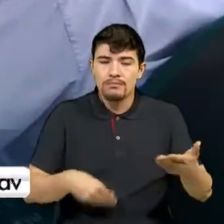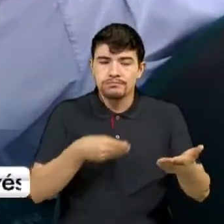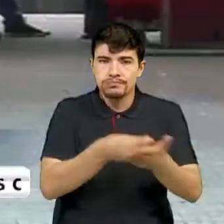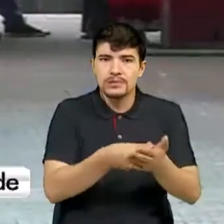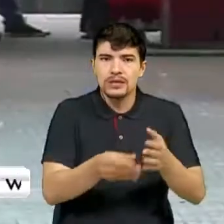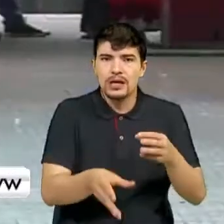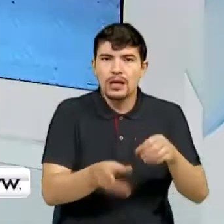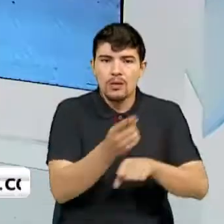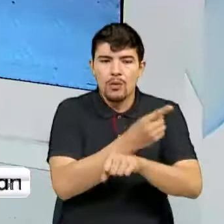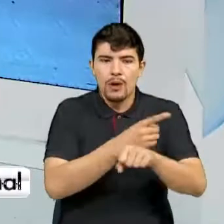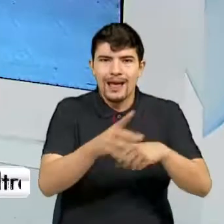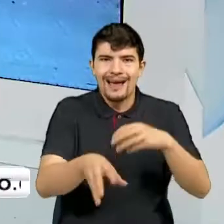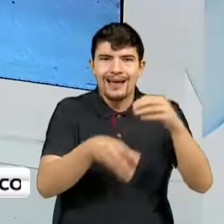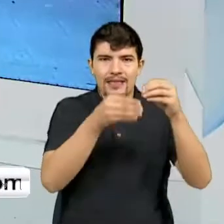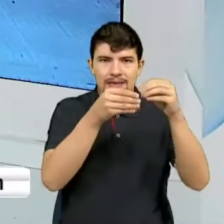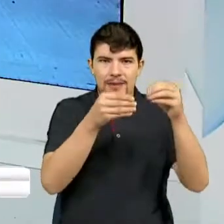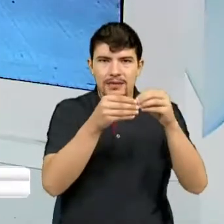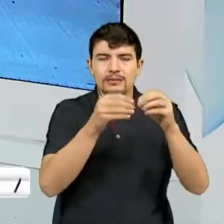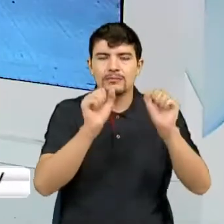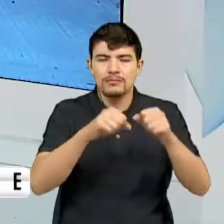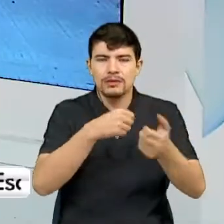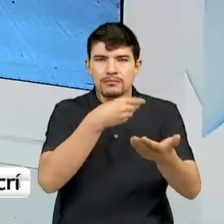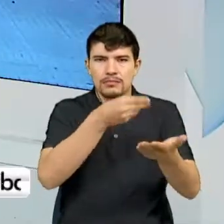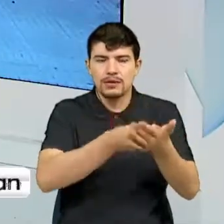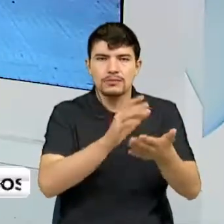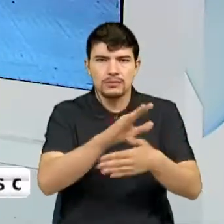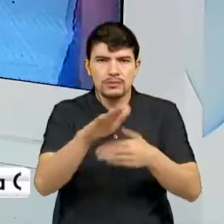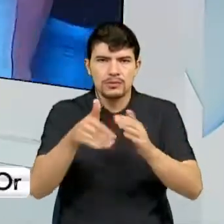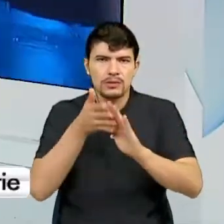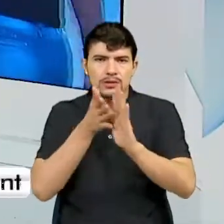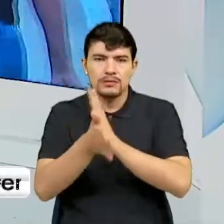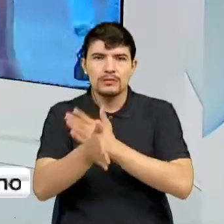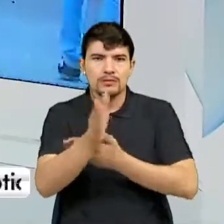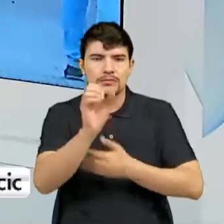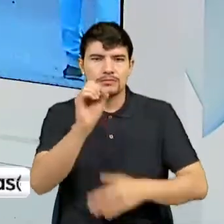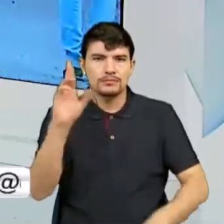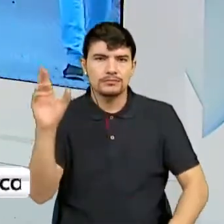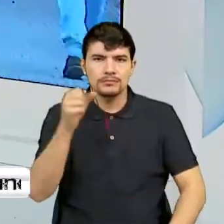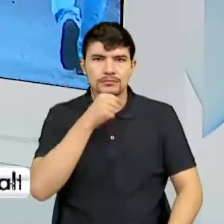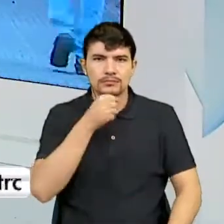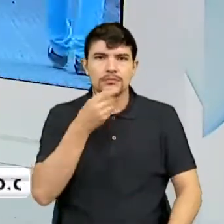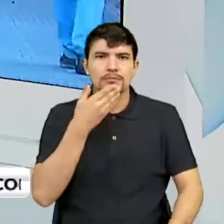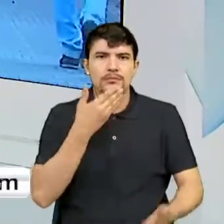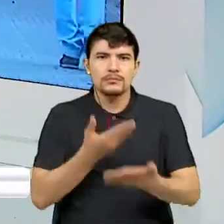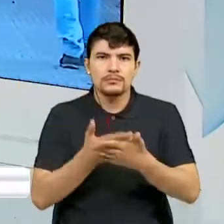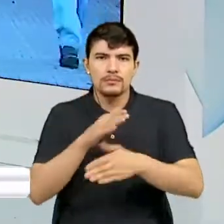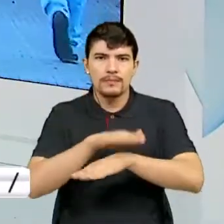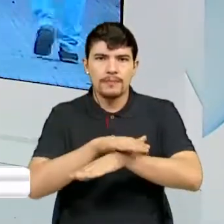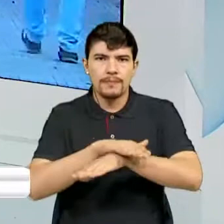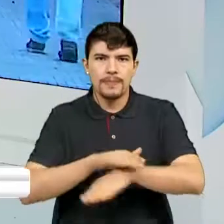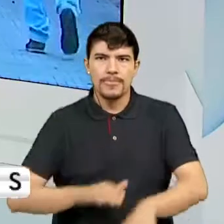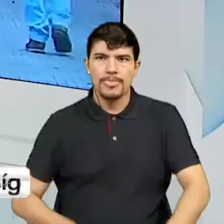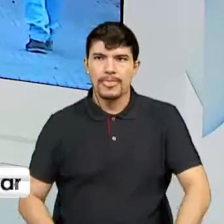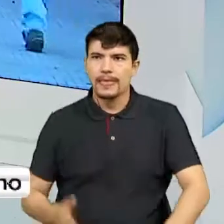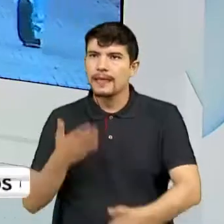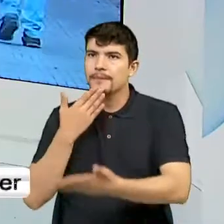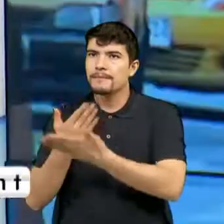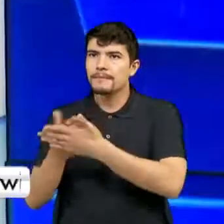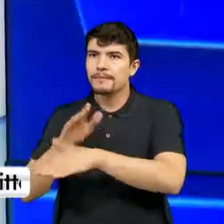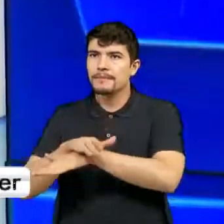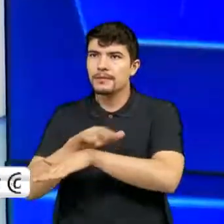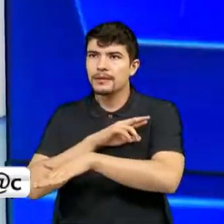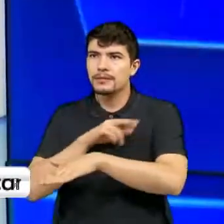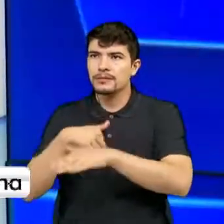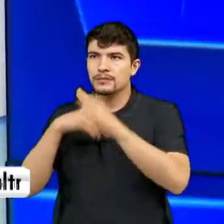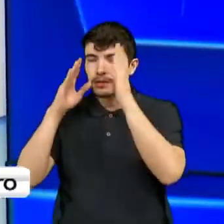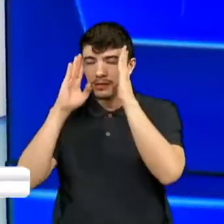horas extras. Pues bien, compañeros, es toda la información desde Cúcuta. Ustedes continúen con más hechos del Gran Santander. Muy buenas tardes. Muy buenas tardes, Amir. Estaremos